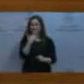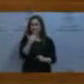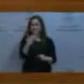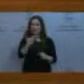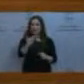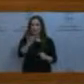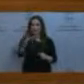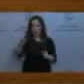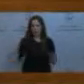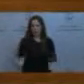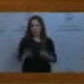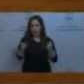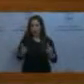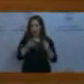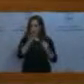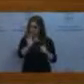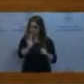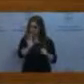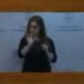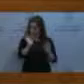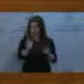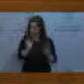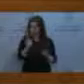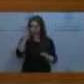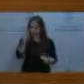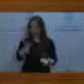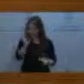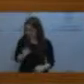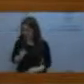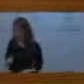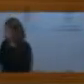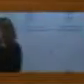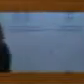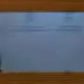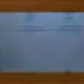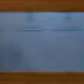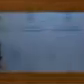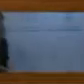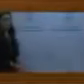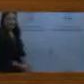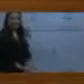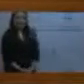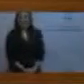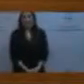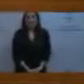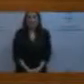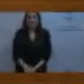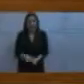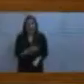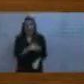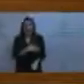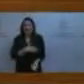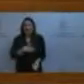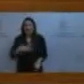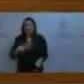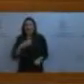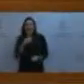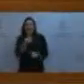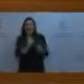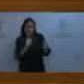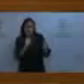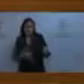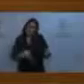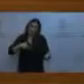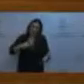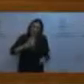redactados de los proyectos y otros dependientes. Sí, esa es la realidad. Ah, es que querían presupuestos en este año de los generales de Estado. ¿Para qué?